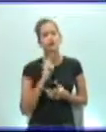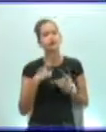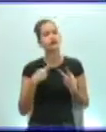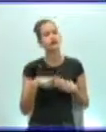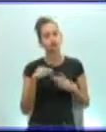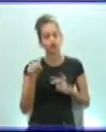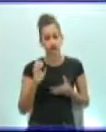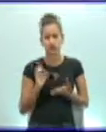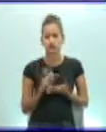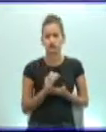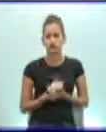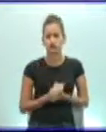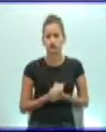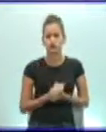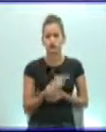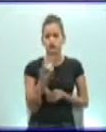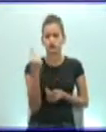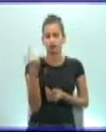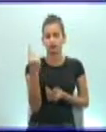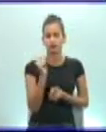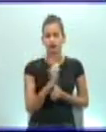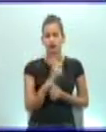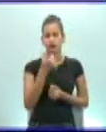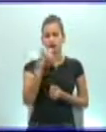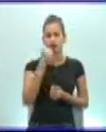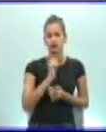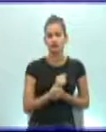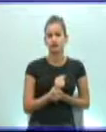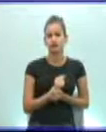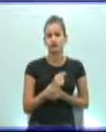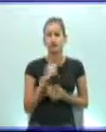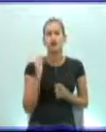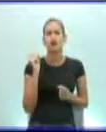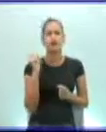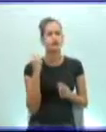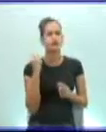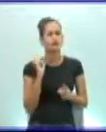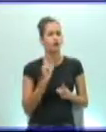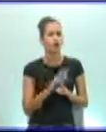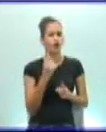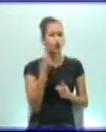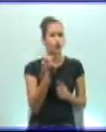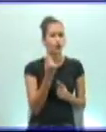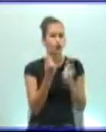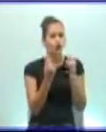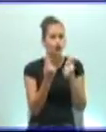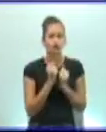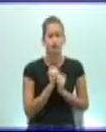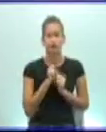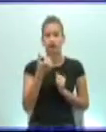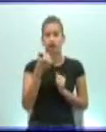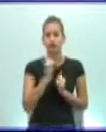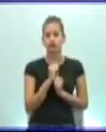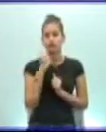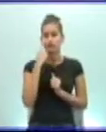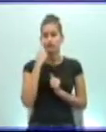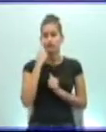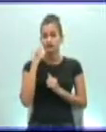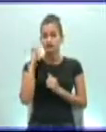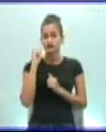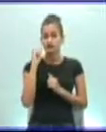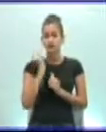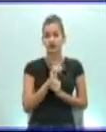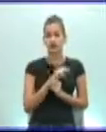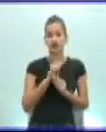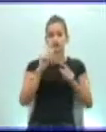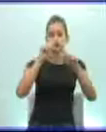les traigo el primer inciso. Vamos a ir inciso por inciso. Clasifica las siguientes proposiciones en verdaderas o falsas. Miren el primer inciso. Tenemos un conjunto